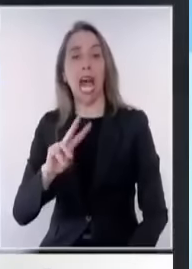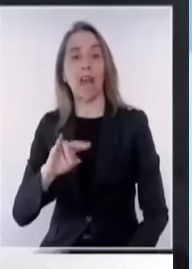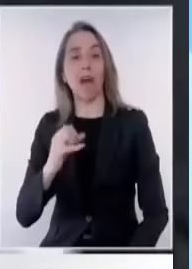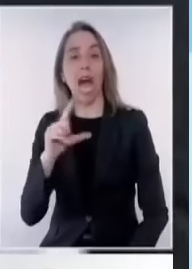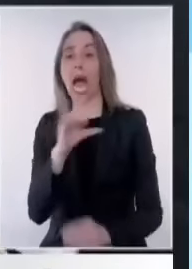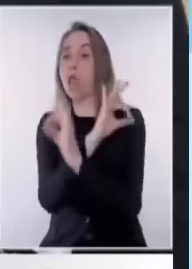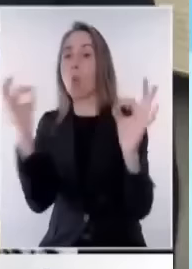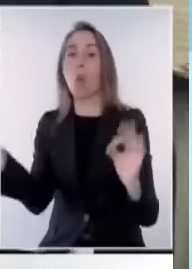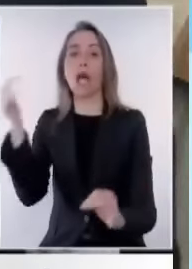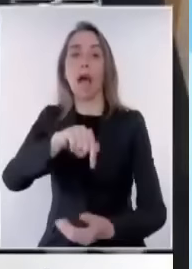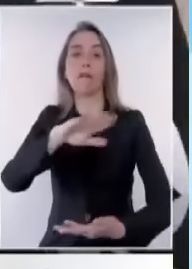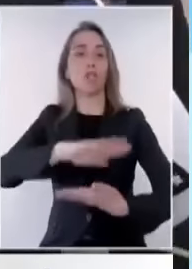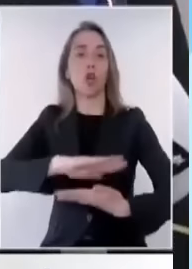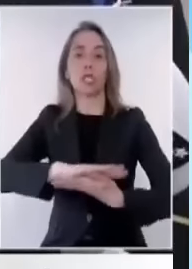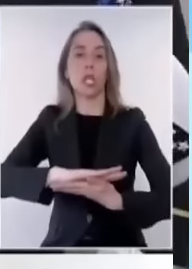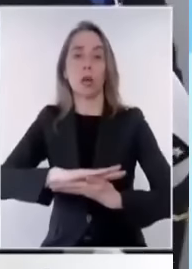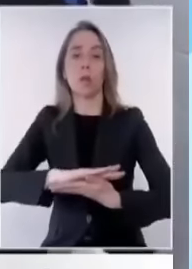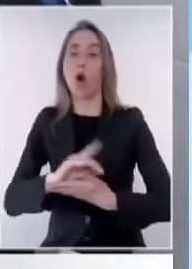Doña Carmela.